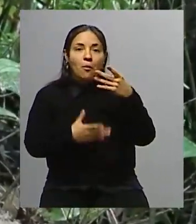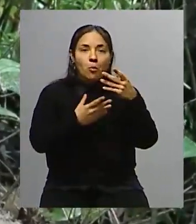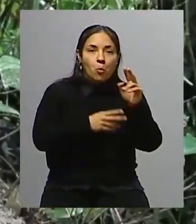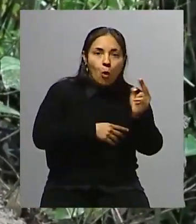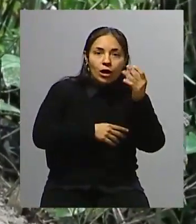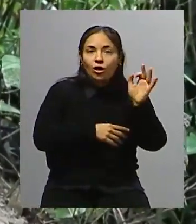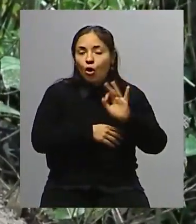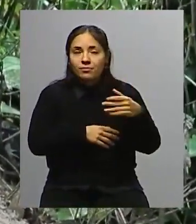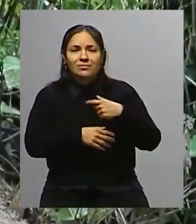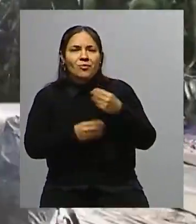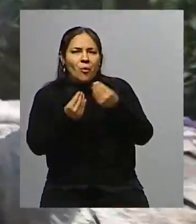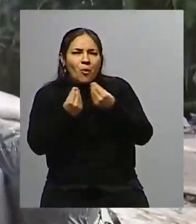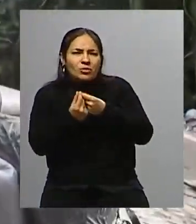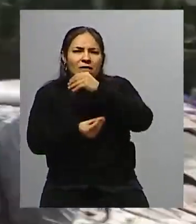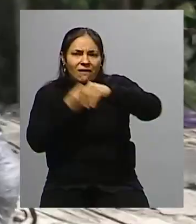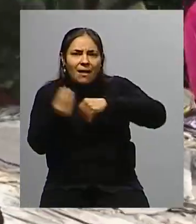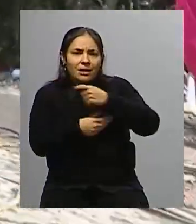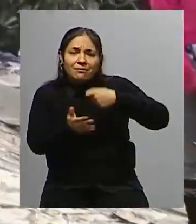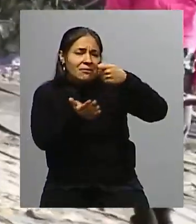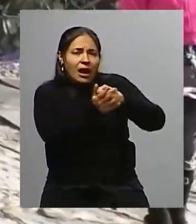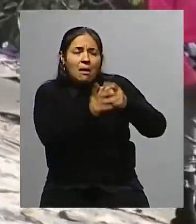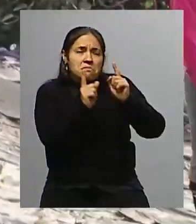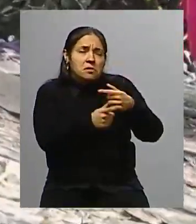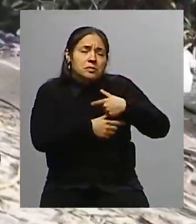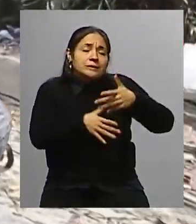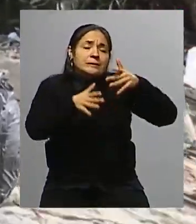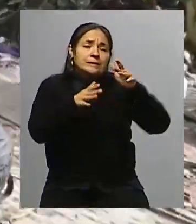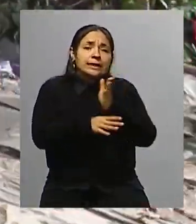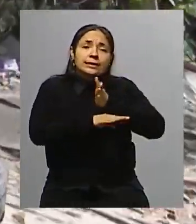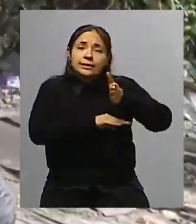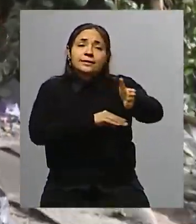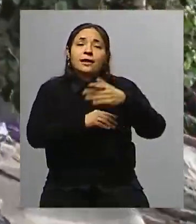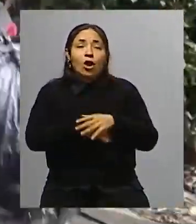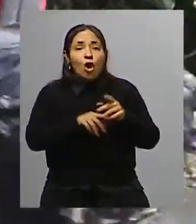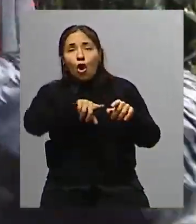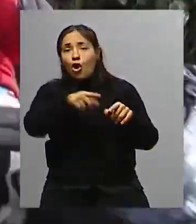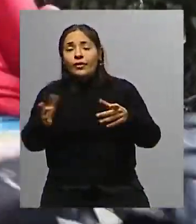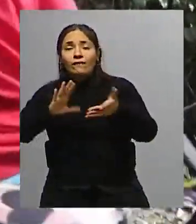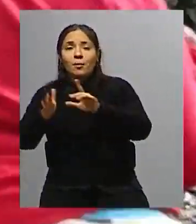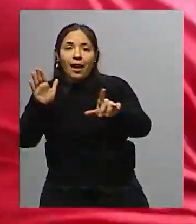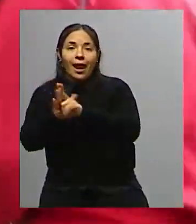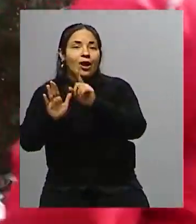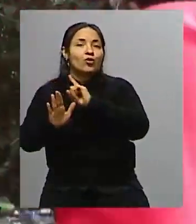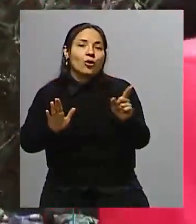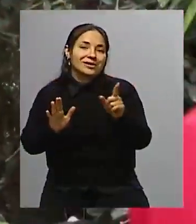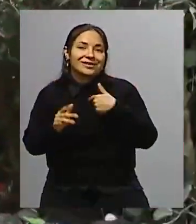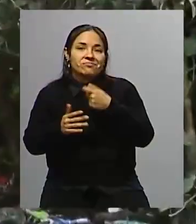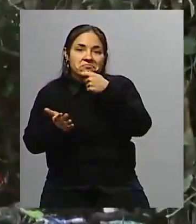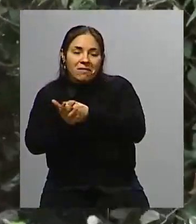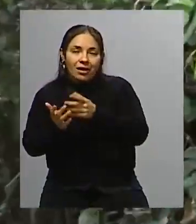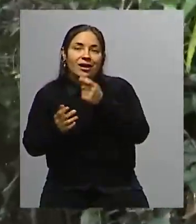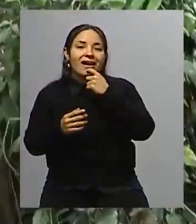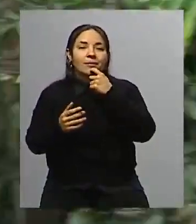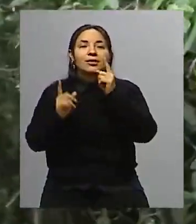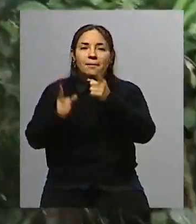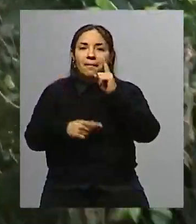llegar a Estados Unidos por esta vía y por otras más que no son de las más legales y que ponen en riesgo, se me ocurre pensar, vos lo decías, el tema de la